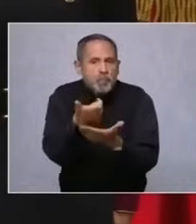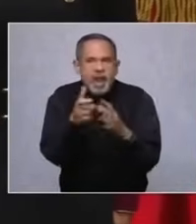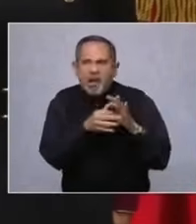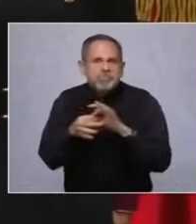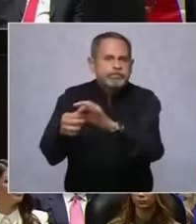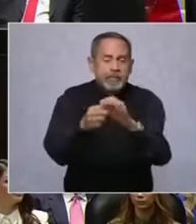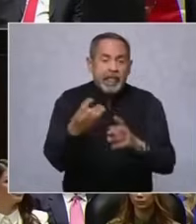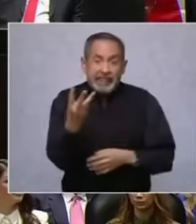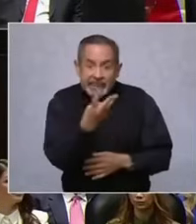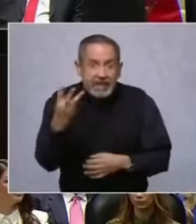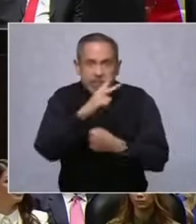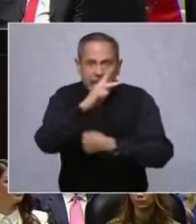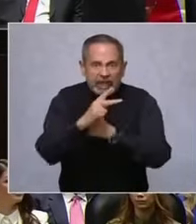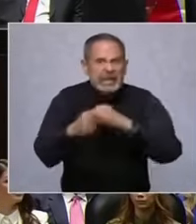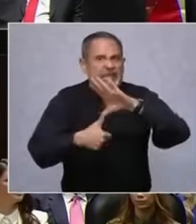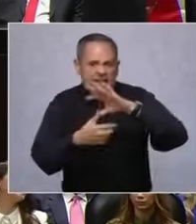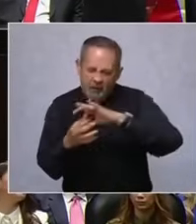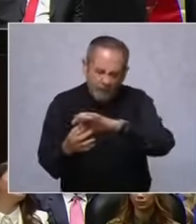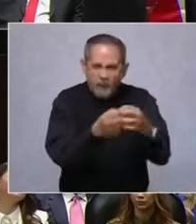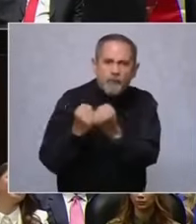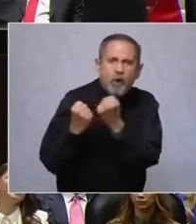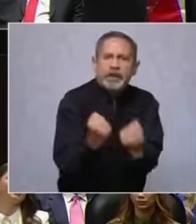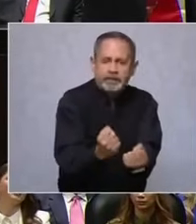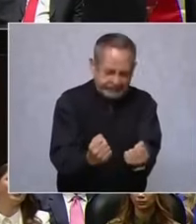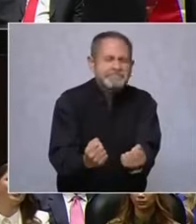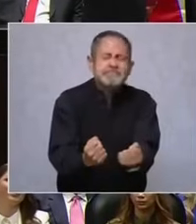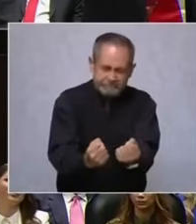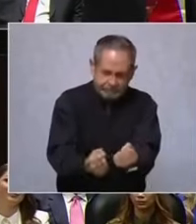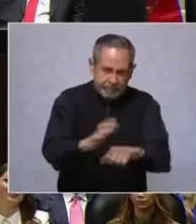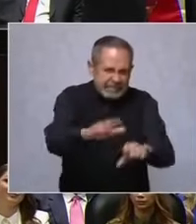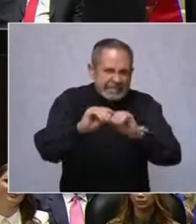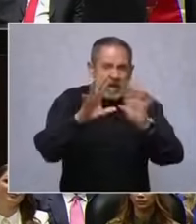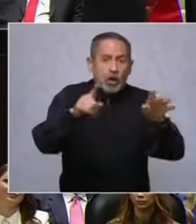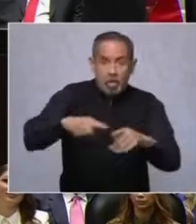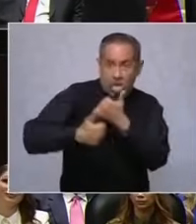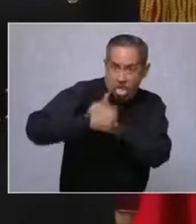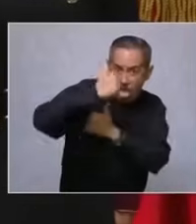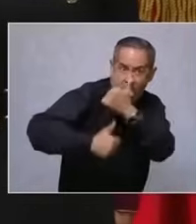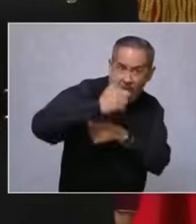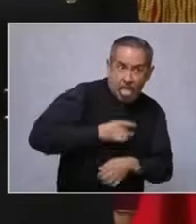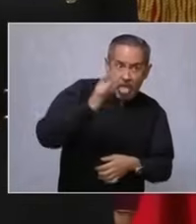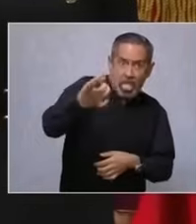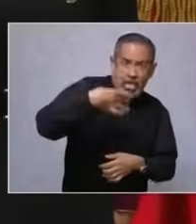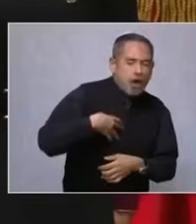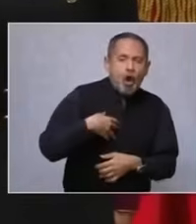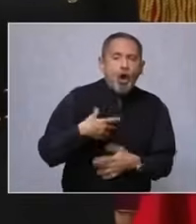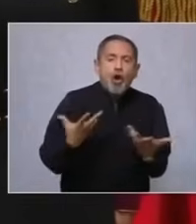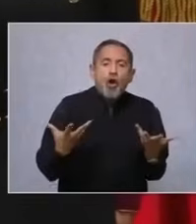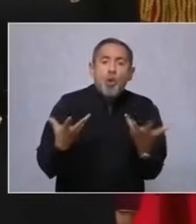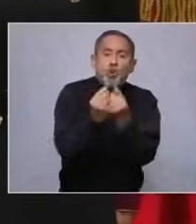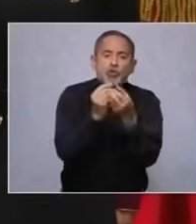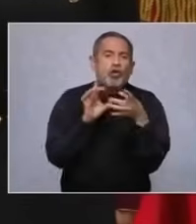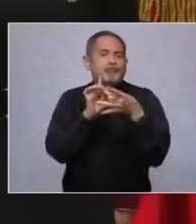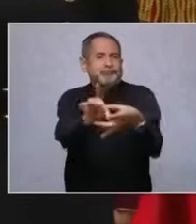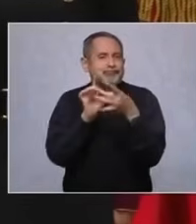fortalece esos a las tres, naciones. Dios mío. Es claro y juntos, que entre nosotros ay por Dios. No competimos, nos complementamos. Así mismo. Y